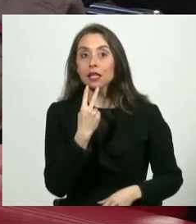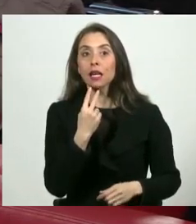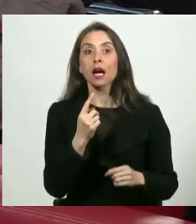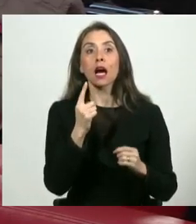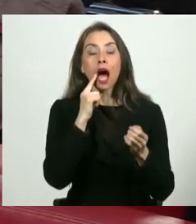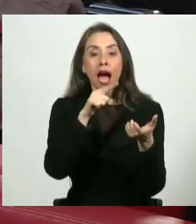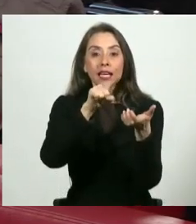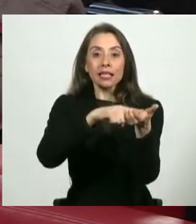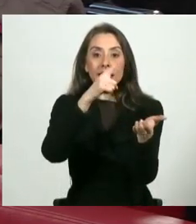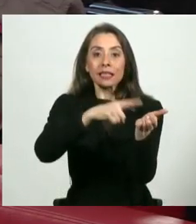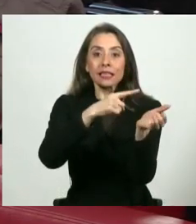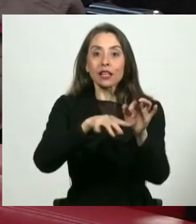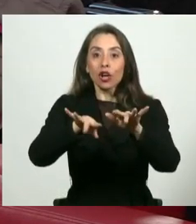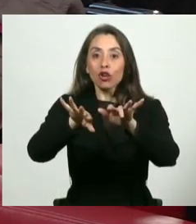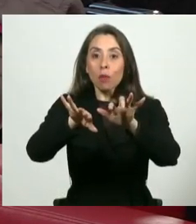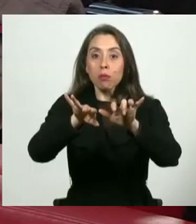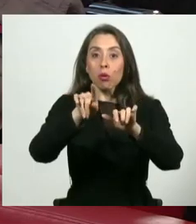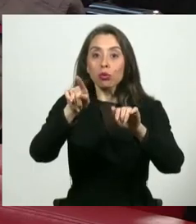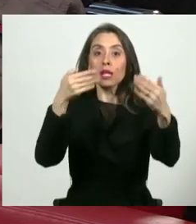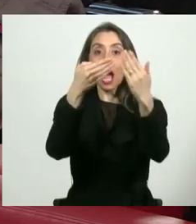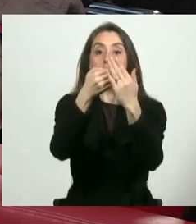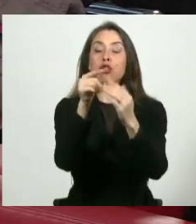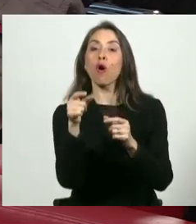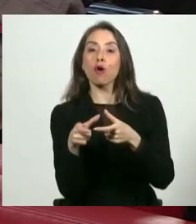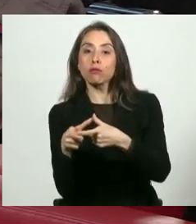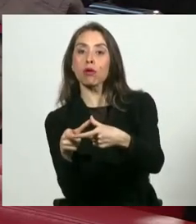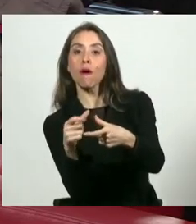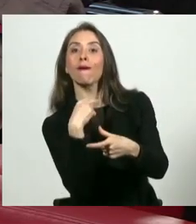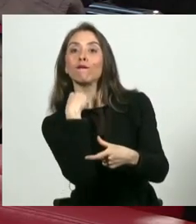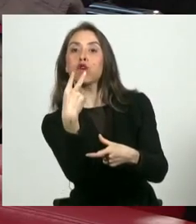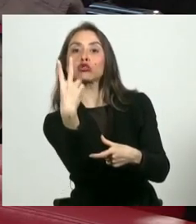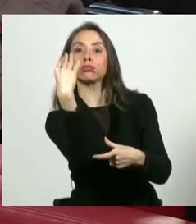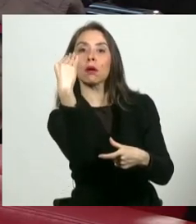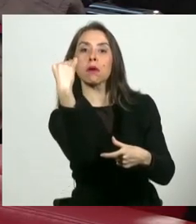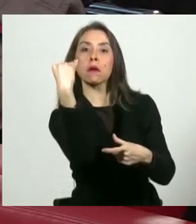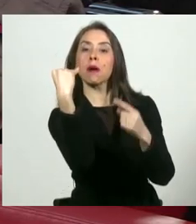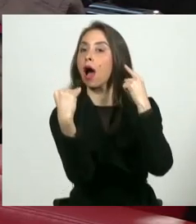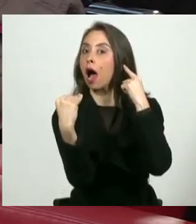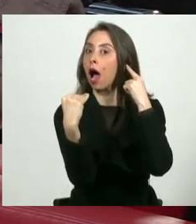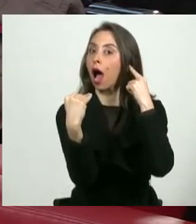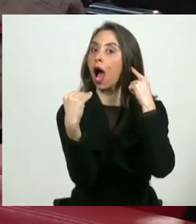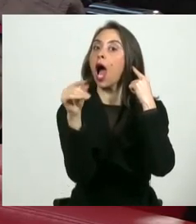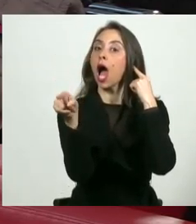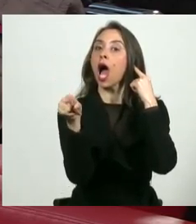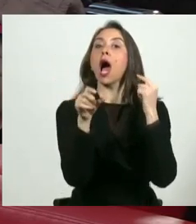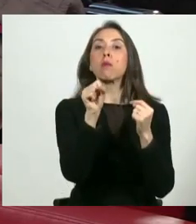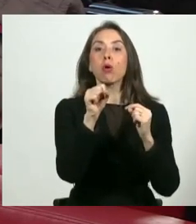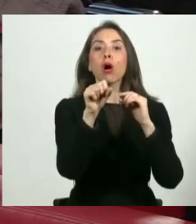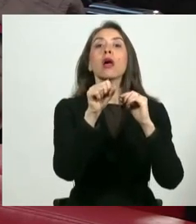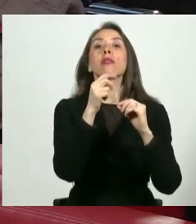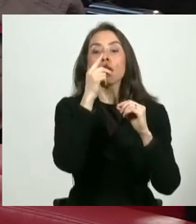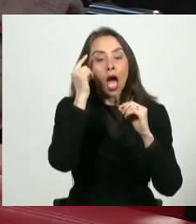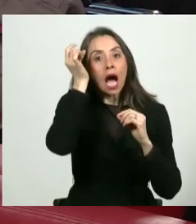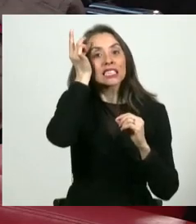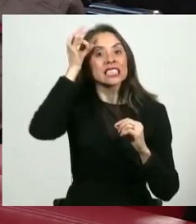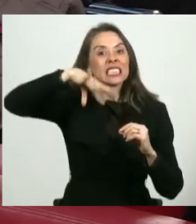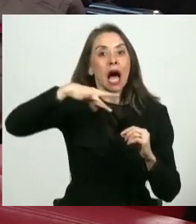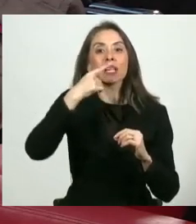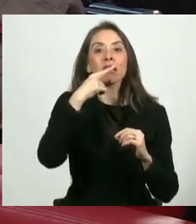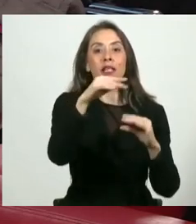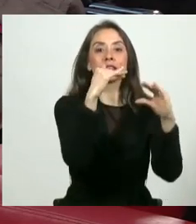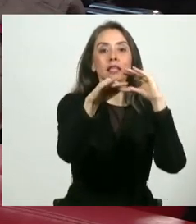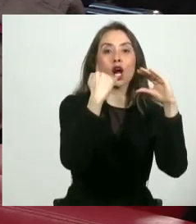lectores de pantalla en nuestros computadores y eso nos va leyendo lo que sale. Y así podemos acceder a los correos, a Facebook,